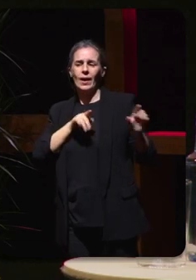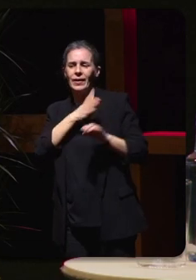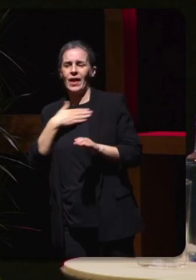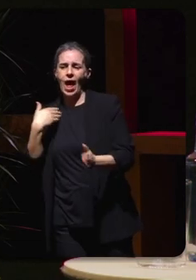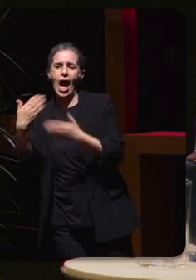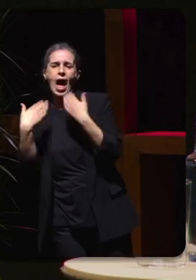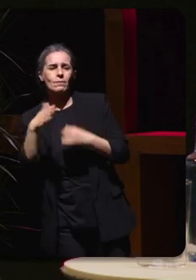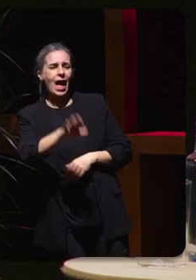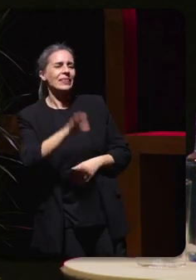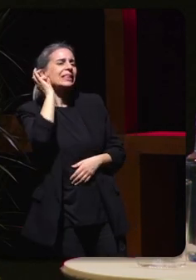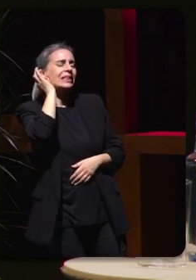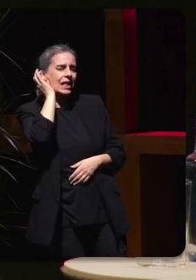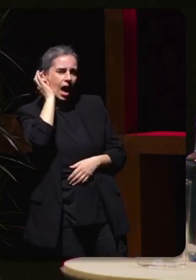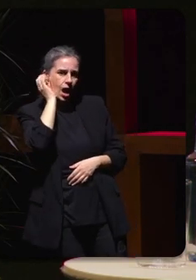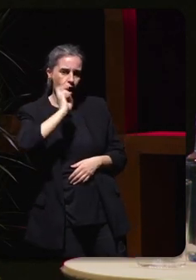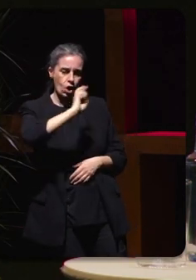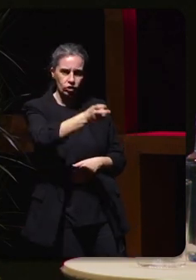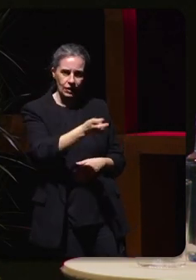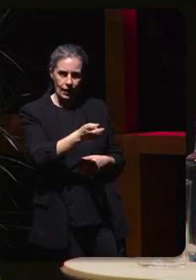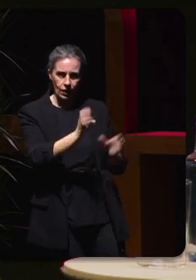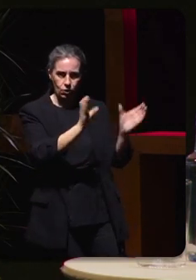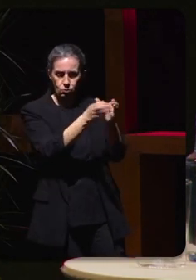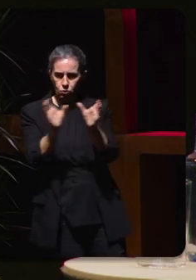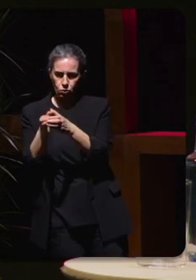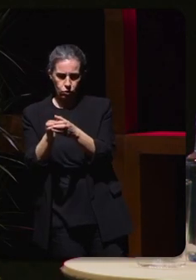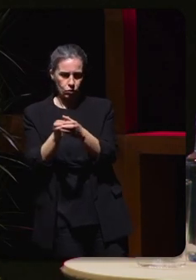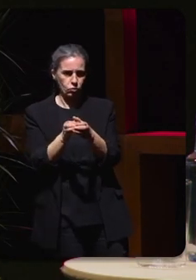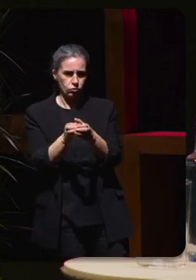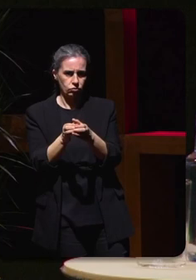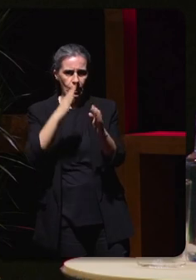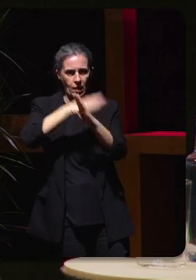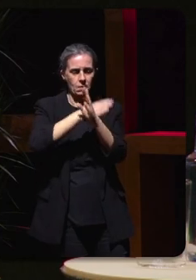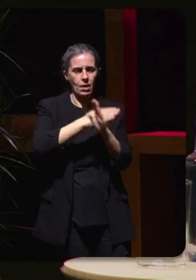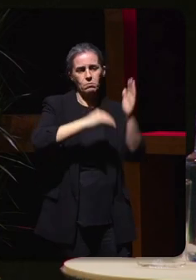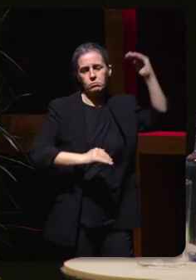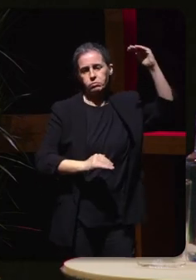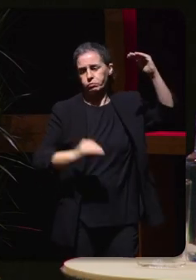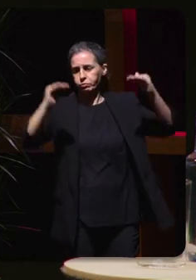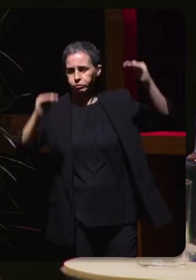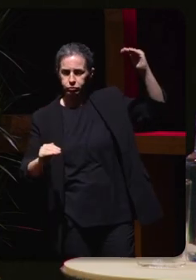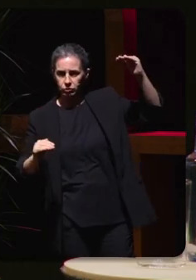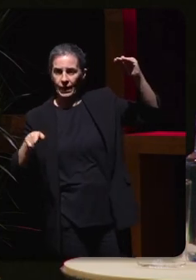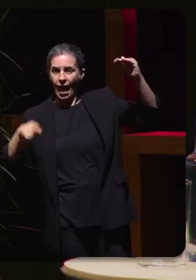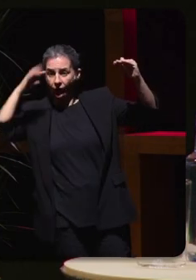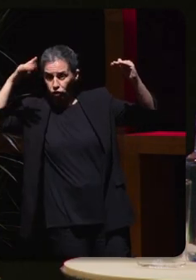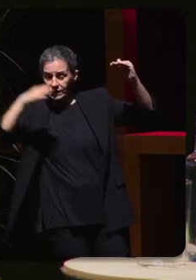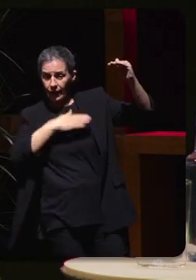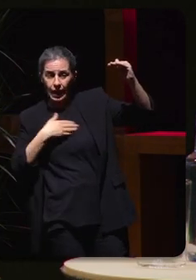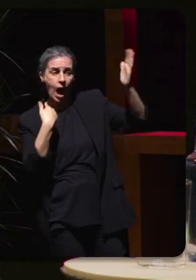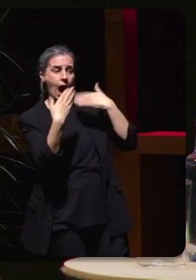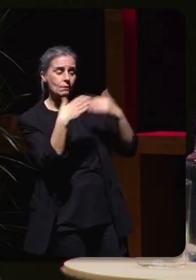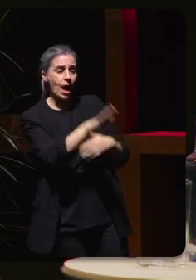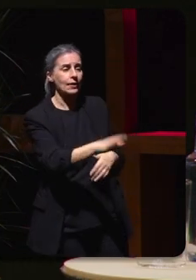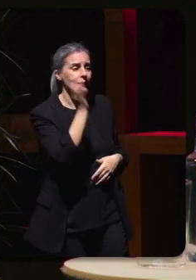reunió el consejo del pueblo y decidió que como castigo a ese adolescente debían secuestrar a